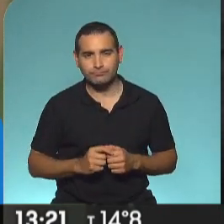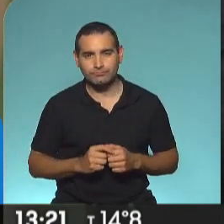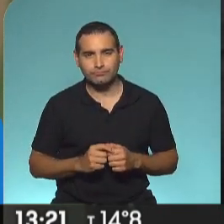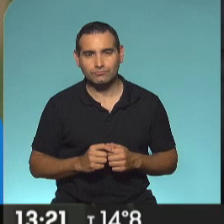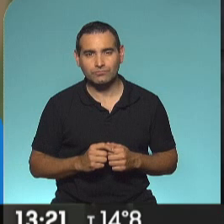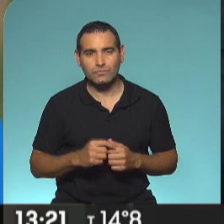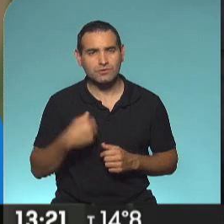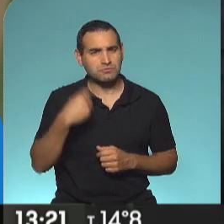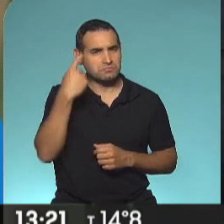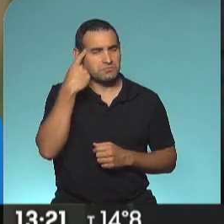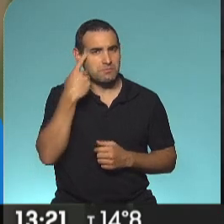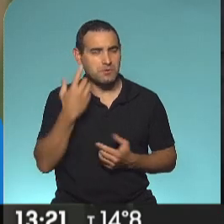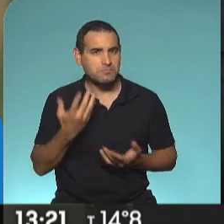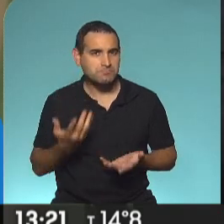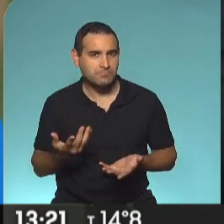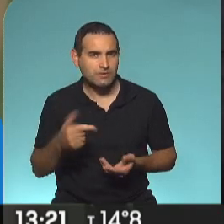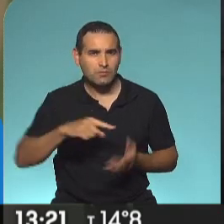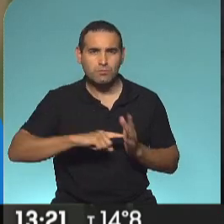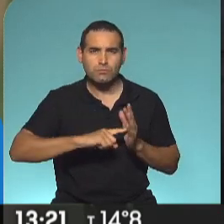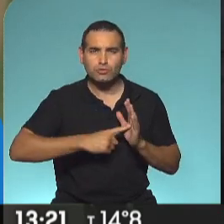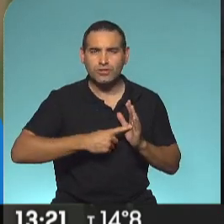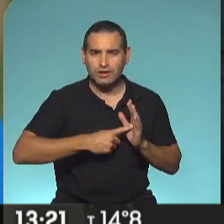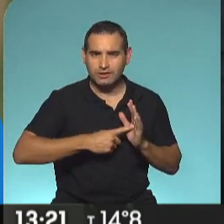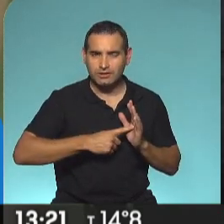uno trata de preguntarse por qué Buenos Aires,